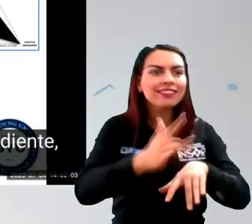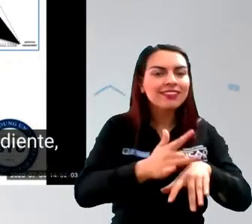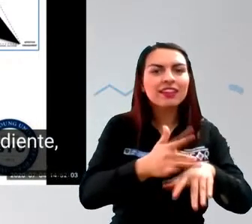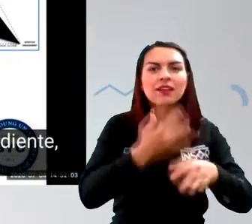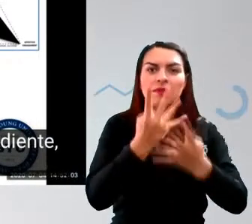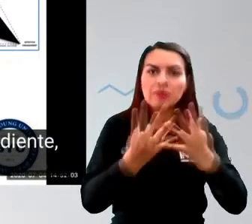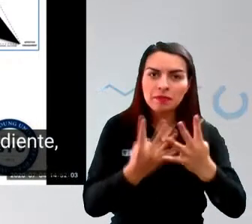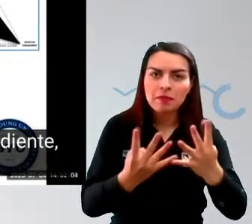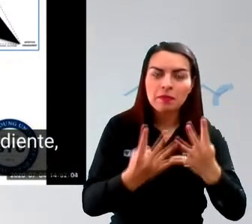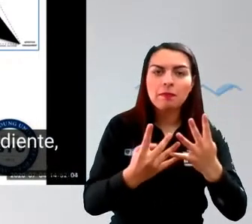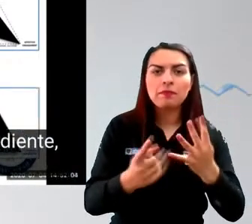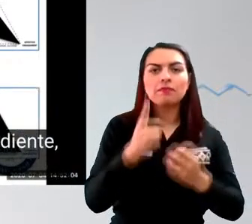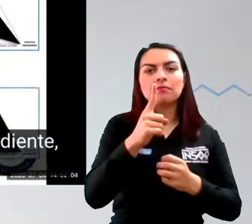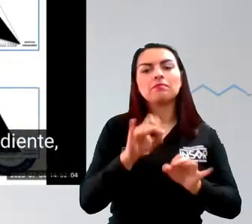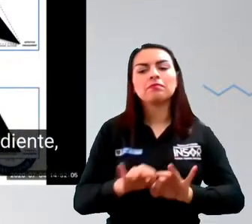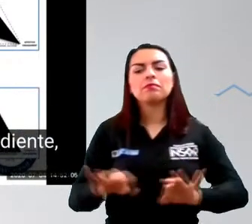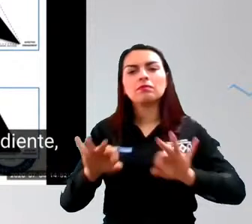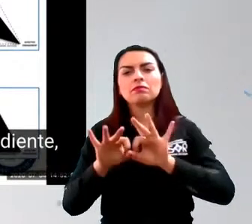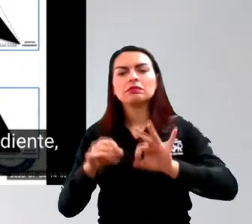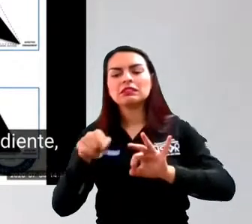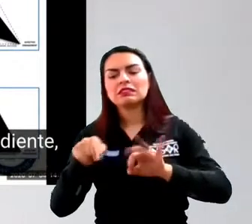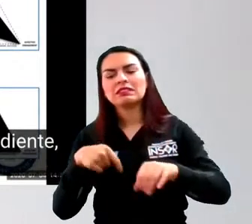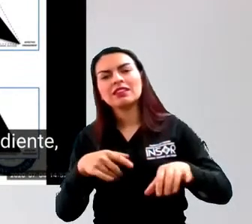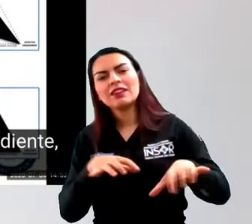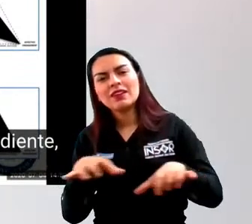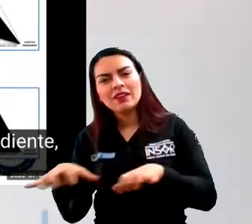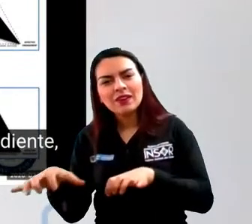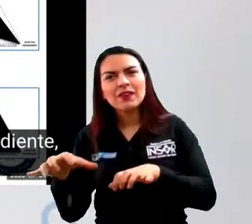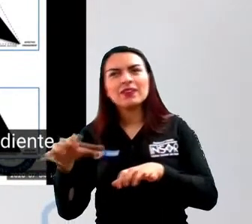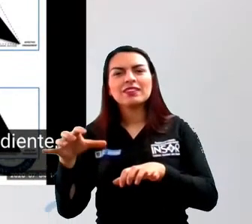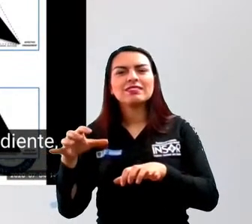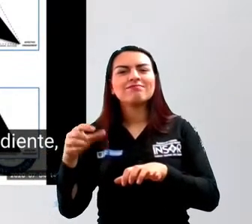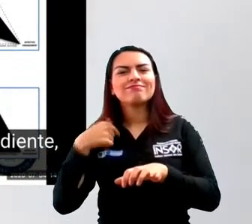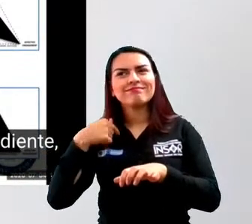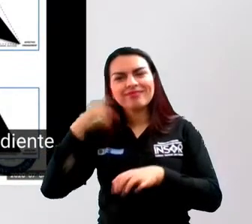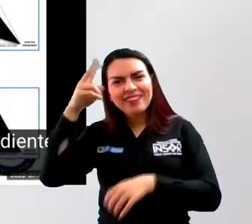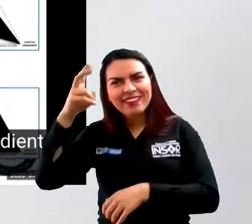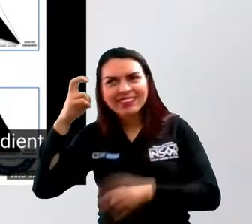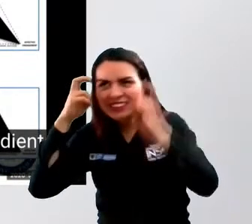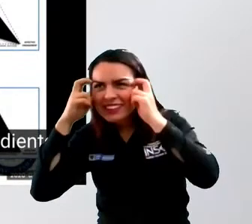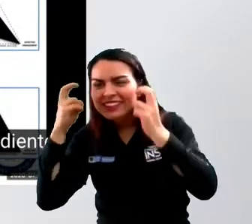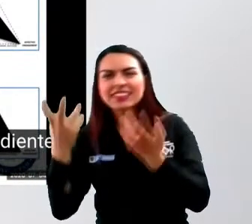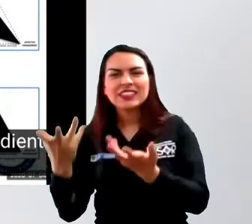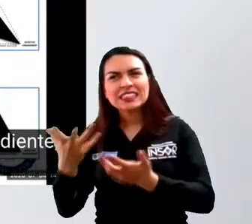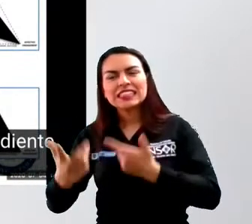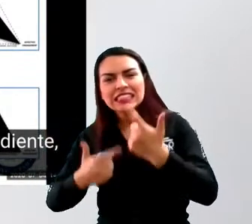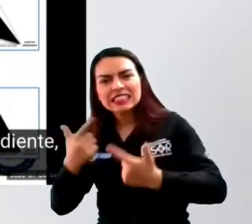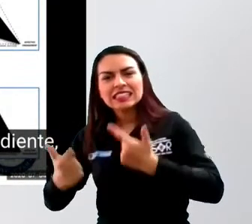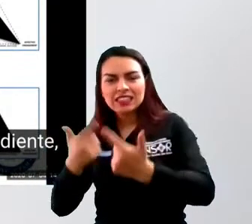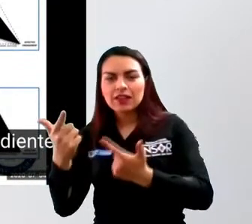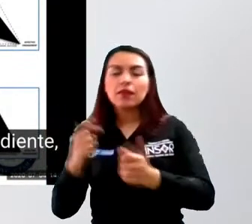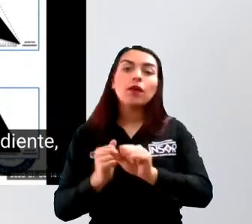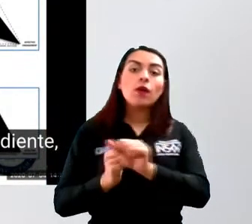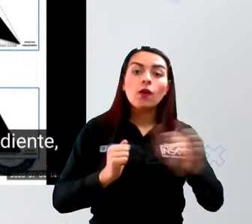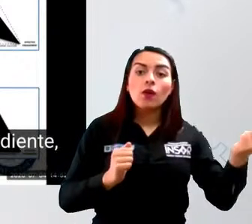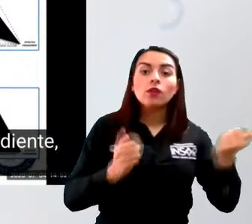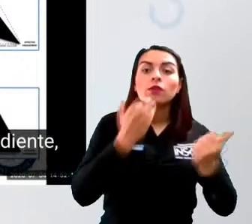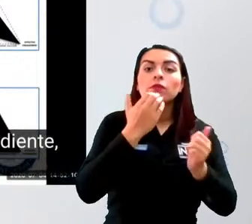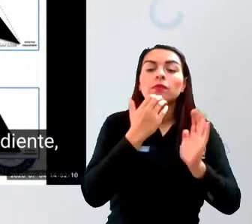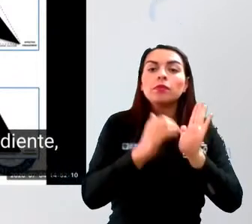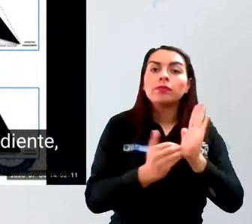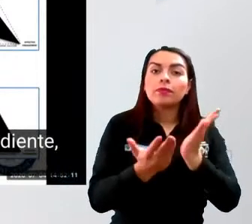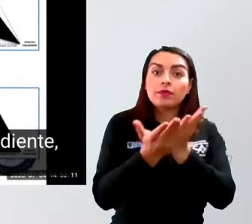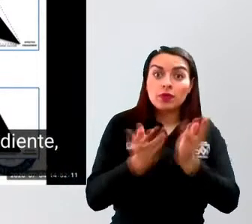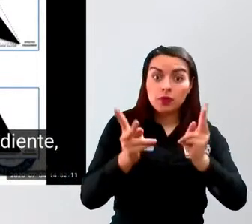su compromiso conductual y cognitivo. Y luego un tercer estudiante que puede comprometerse de